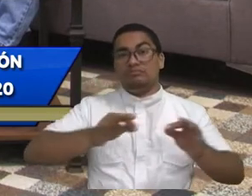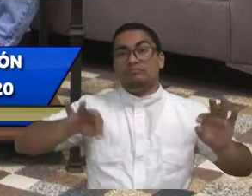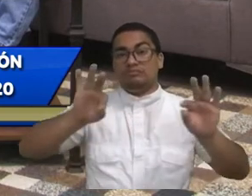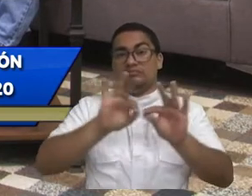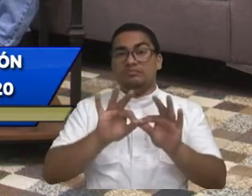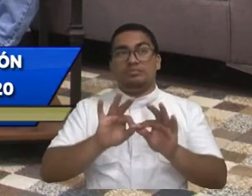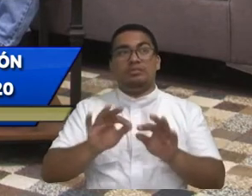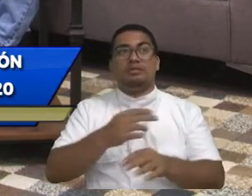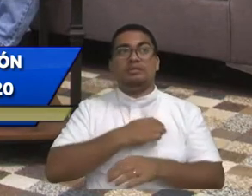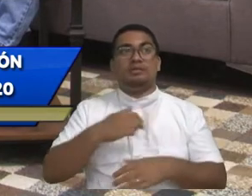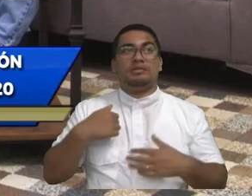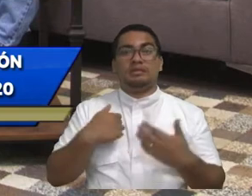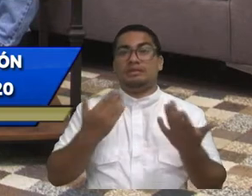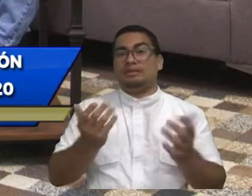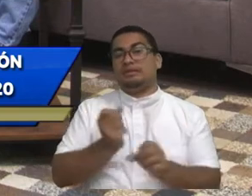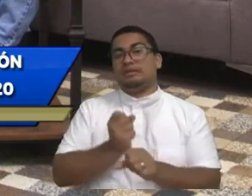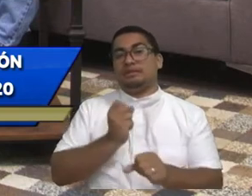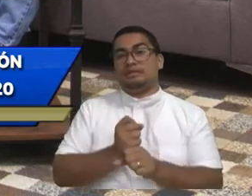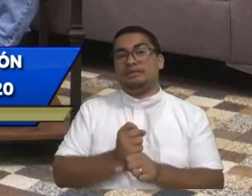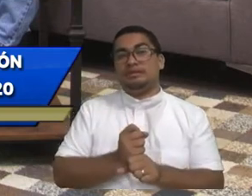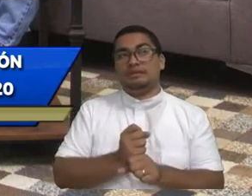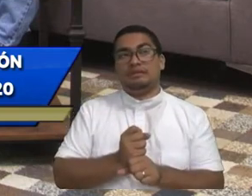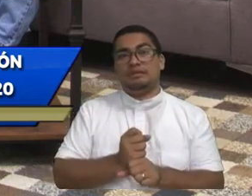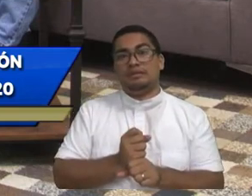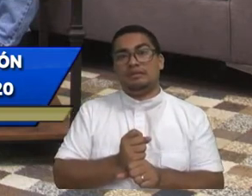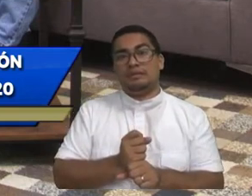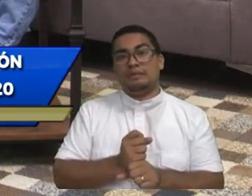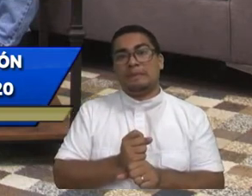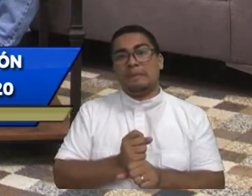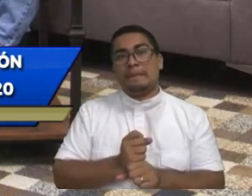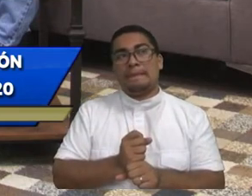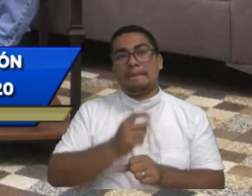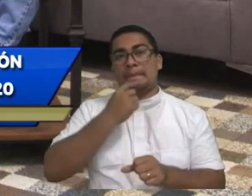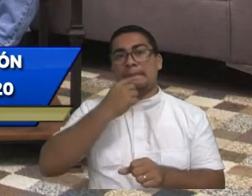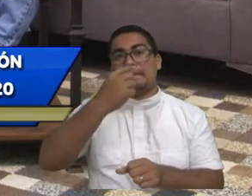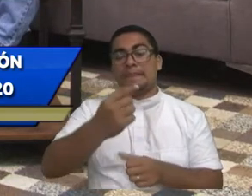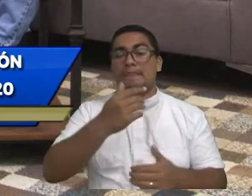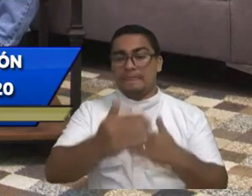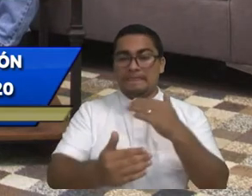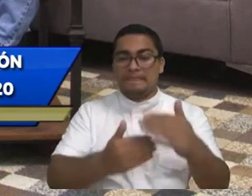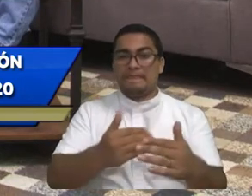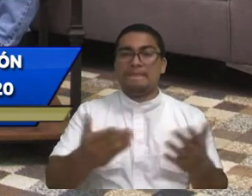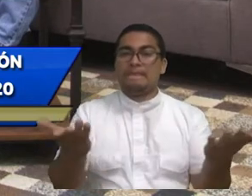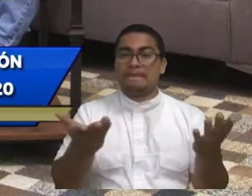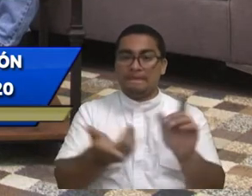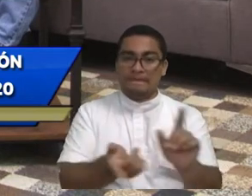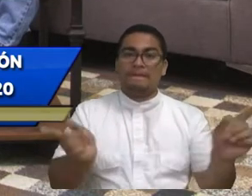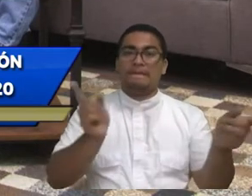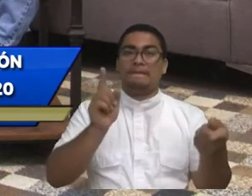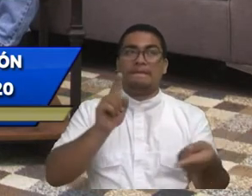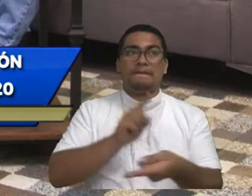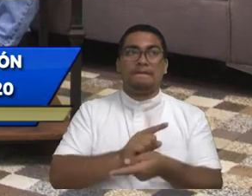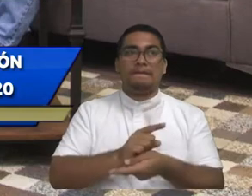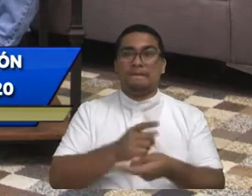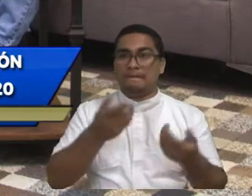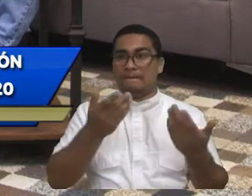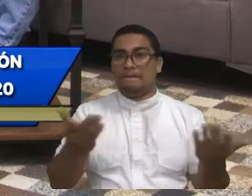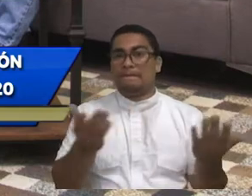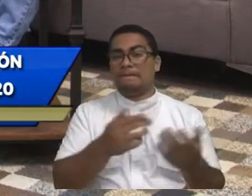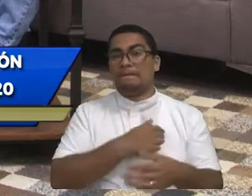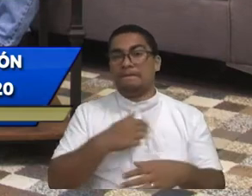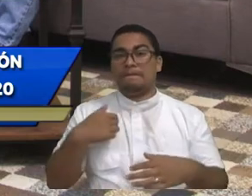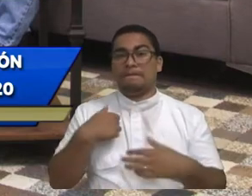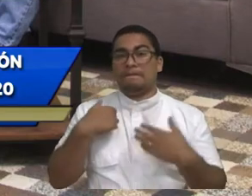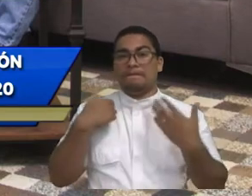trabajando en este año que lo venimos potenciando estamos en un proceso de transformación de la oferta verdad estamos hablando